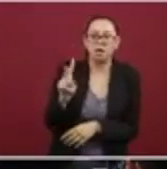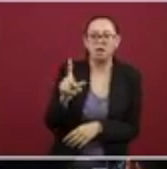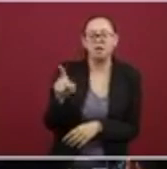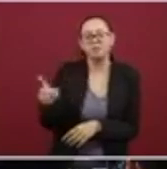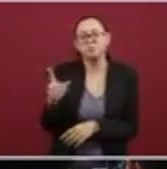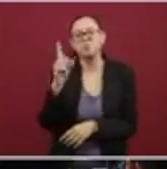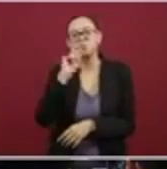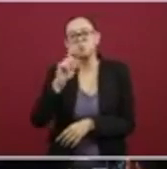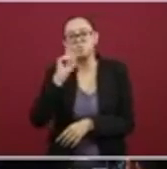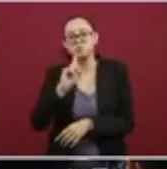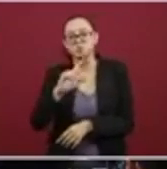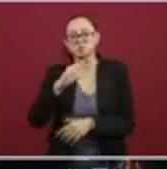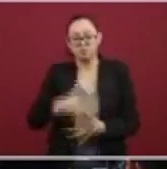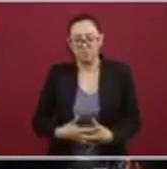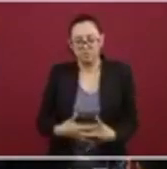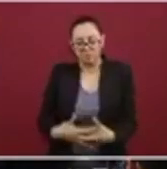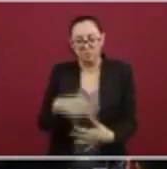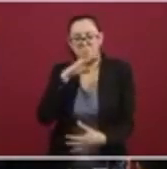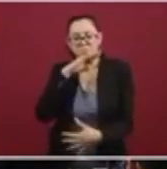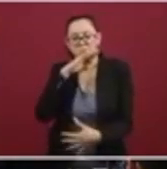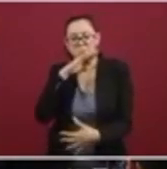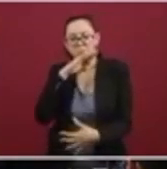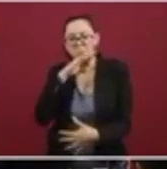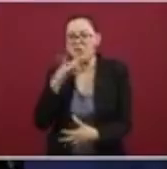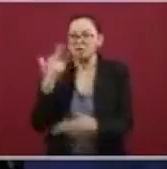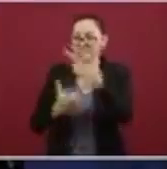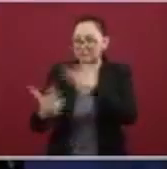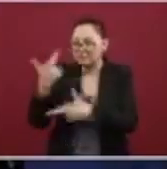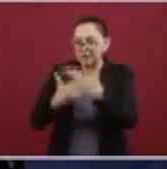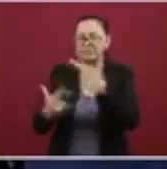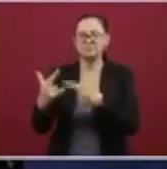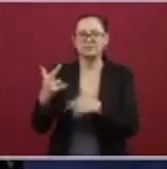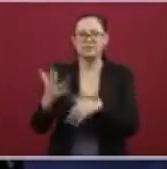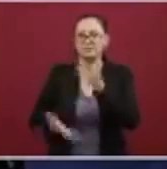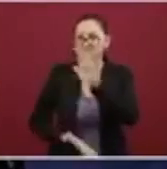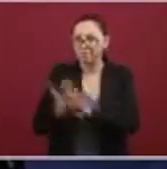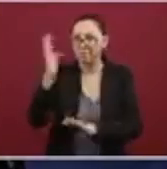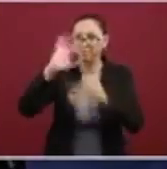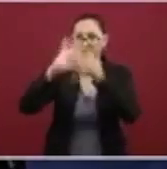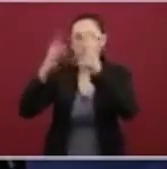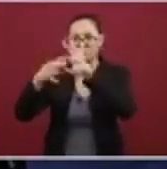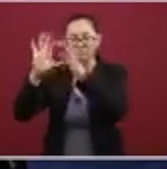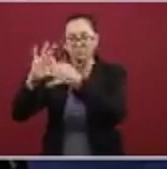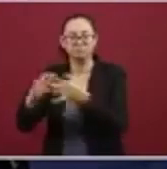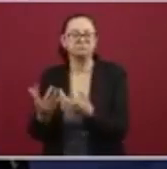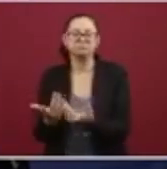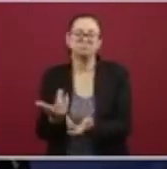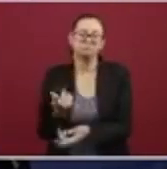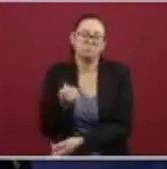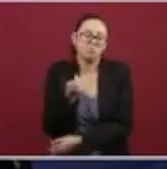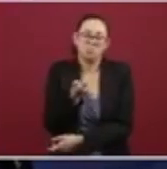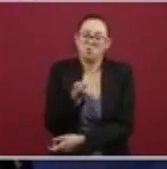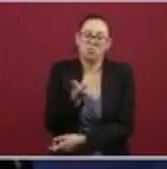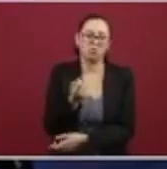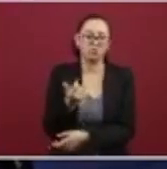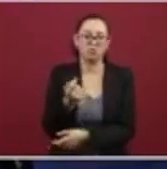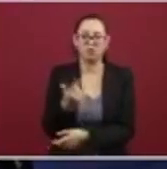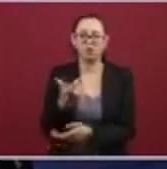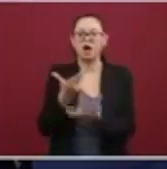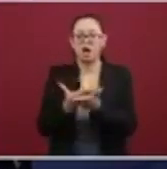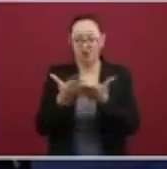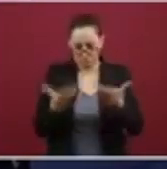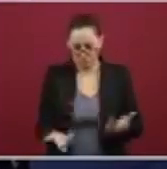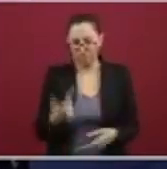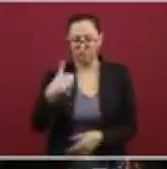de haber sido mamás, regresen por un sueño más de ir a unos Juegos Olímpicos. Y en mi caso, quiero conseguir una